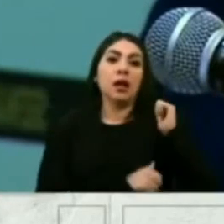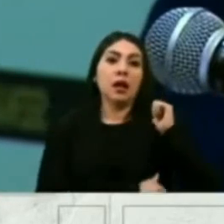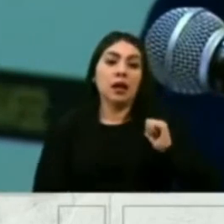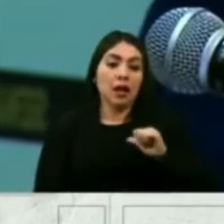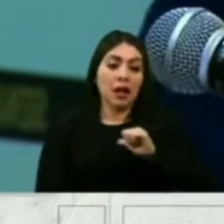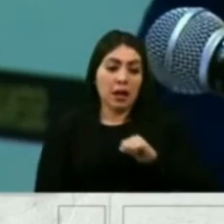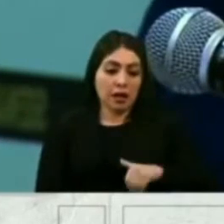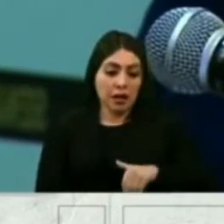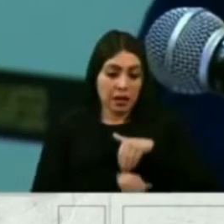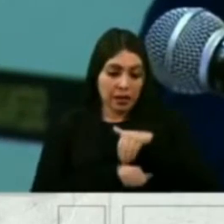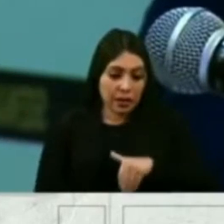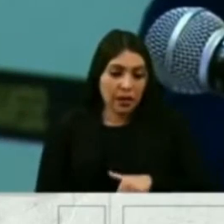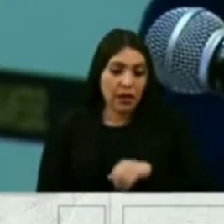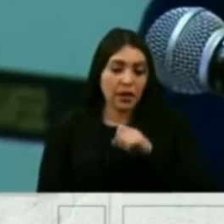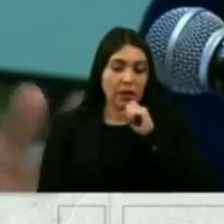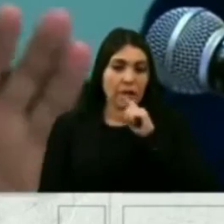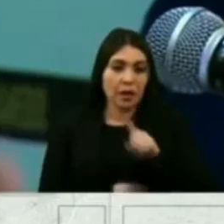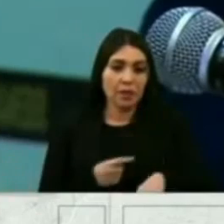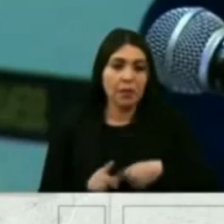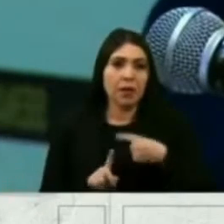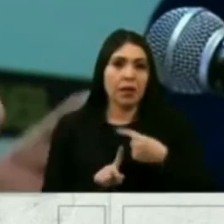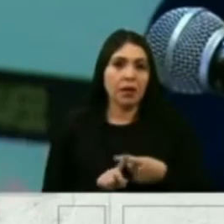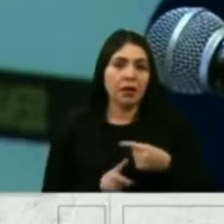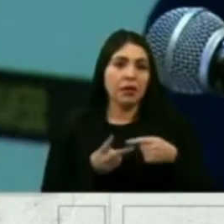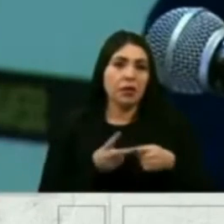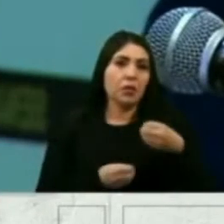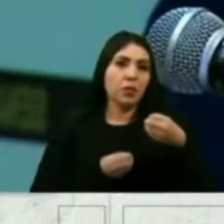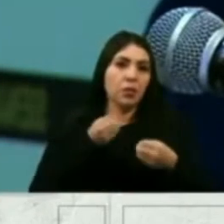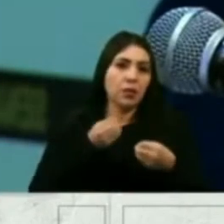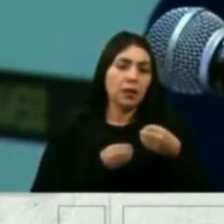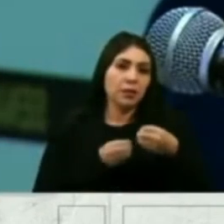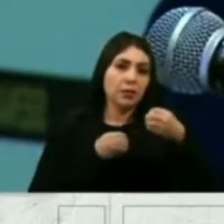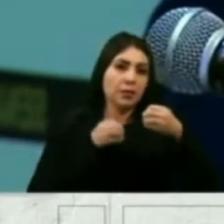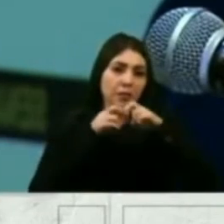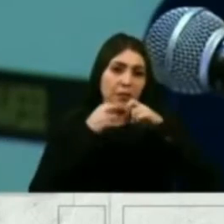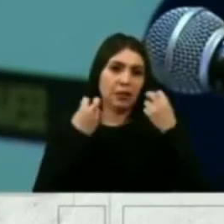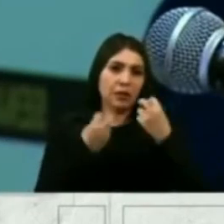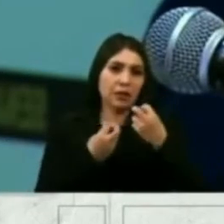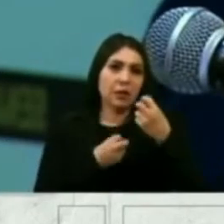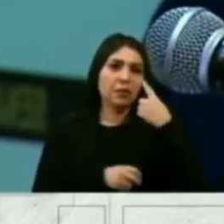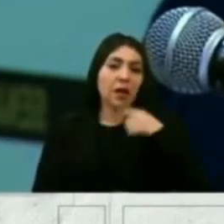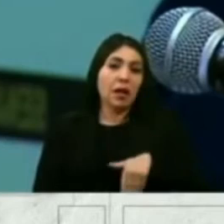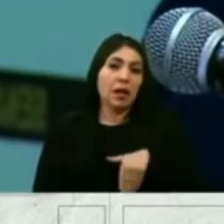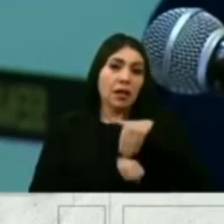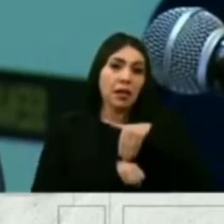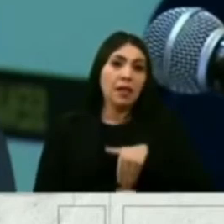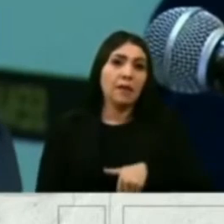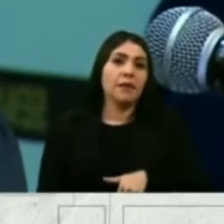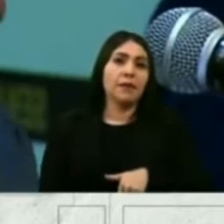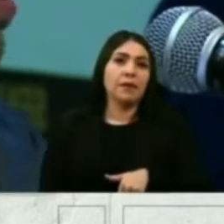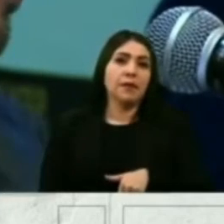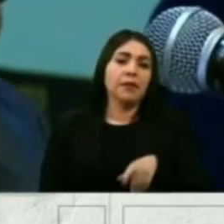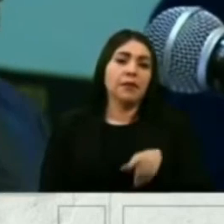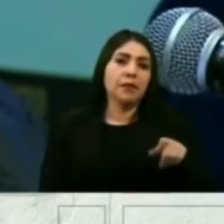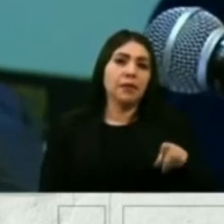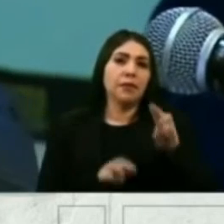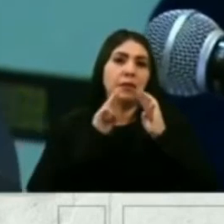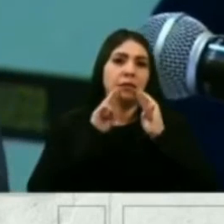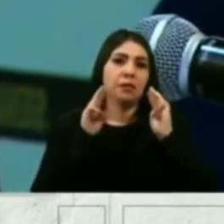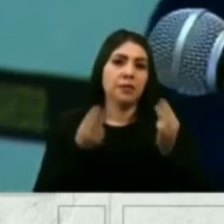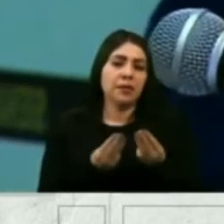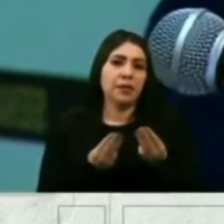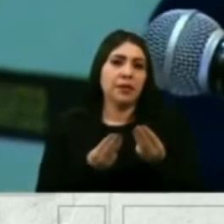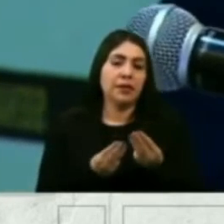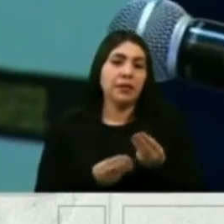órdenes, ahora sería tener jueces y magistrados a las órdenes del crimen, y esto